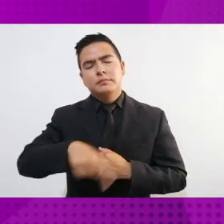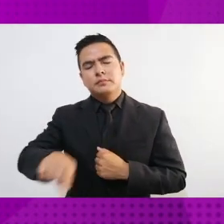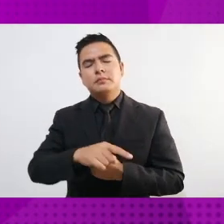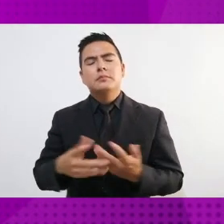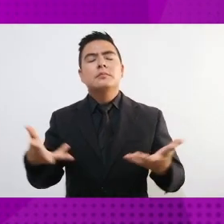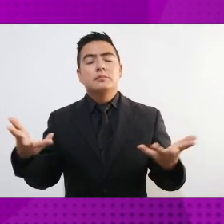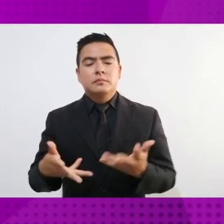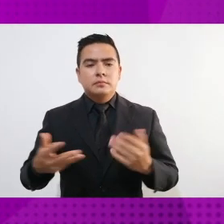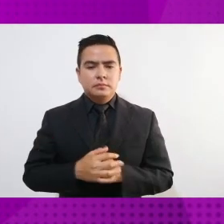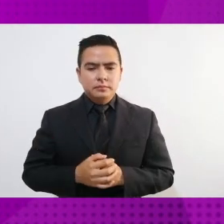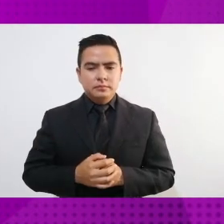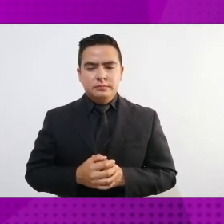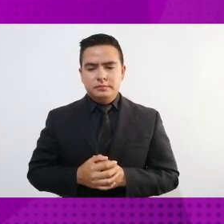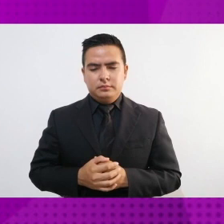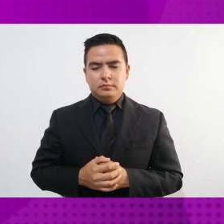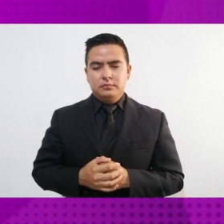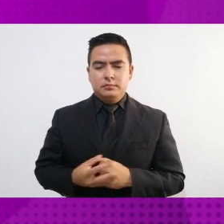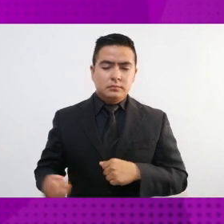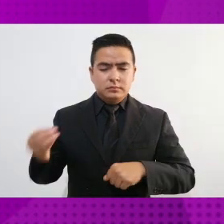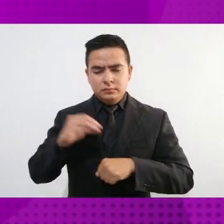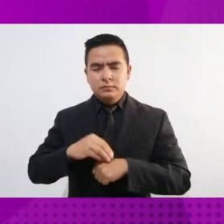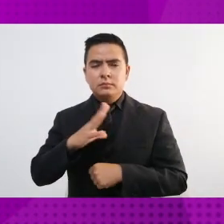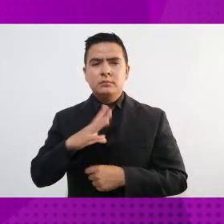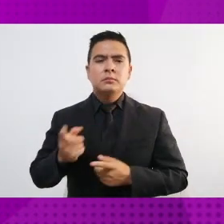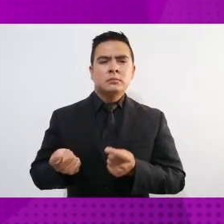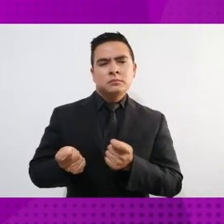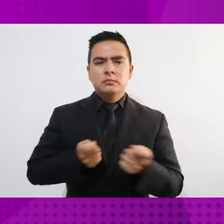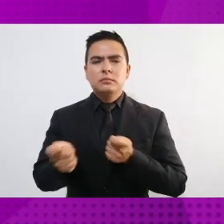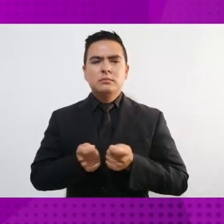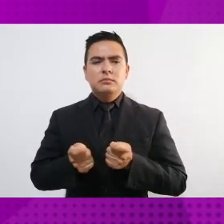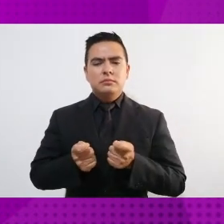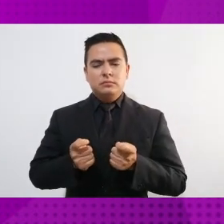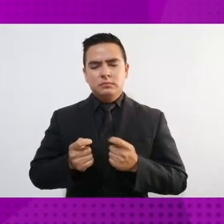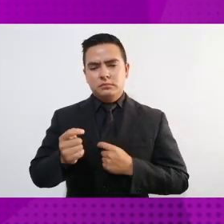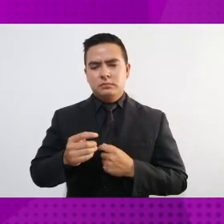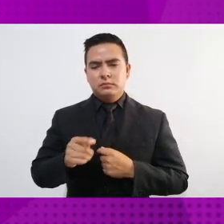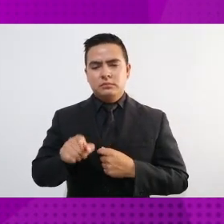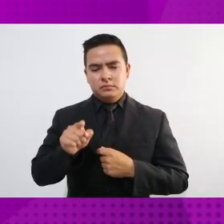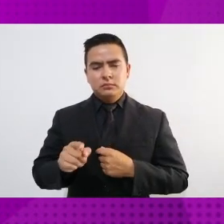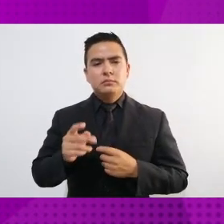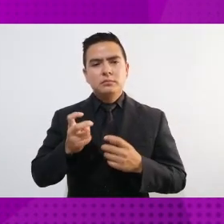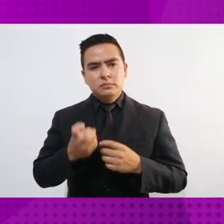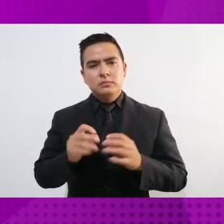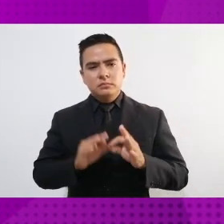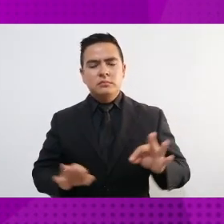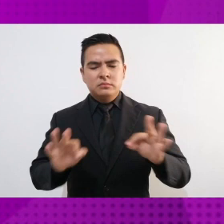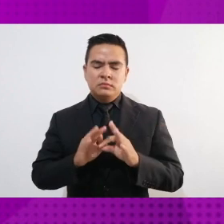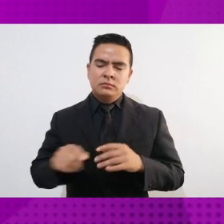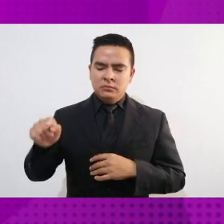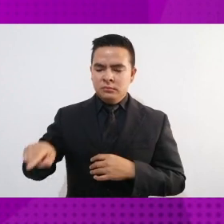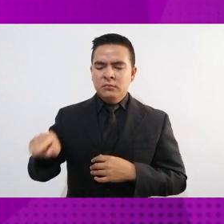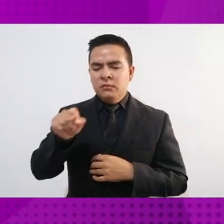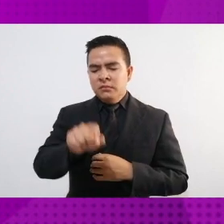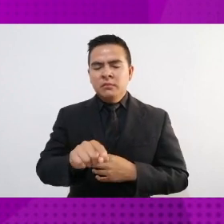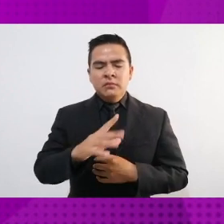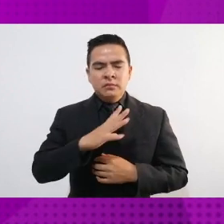legislar, sino también, por ejemplo, tiene una función de control frente a otros poderes, y también tiene una función